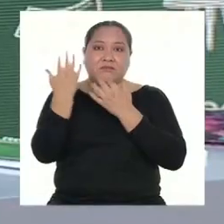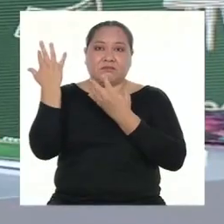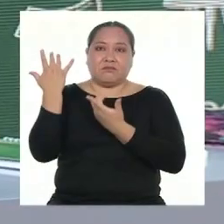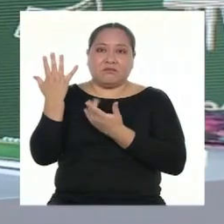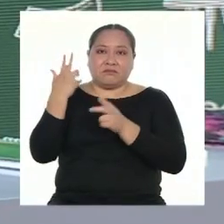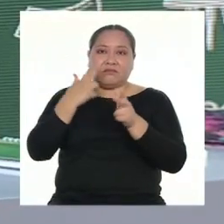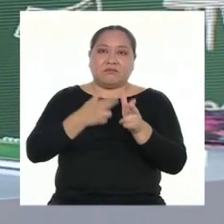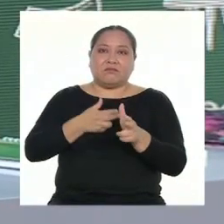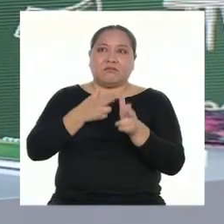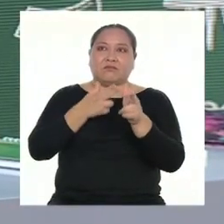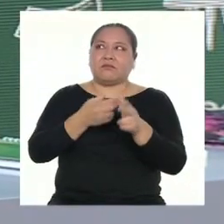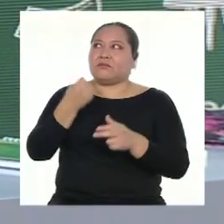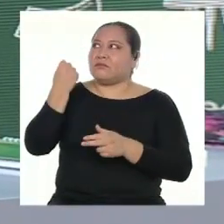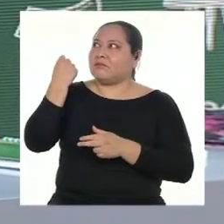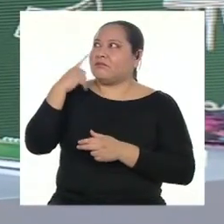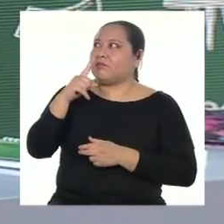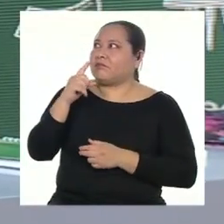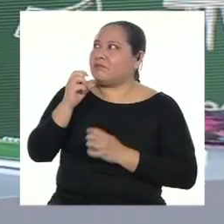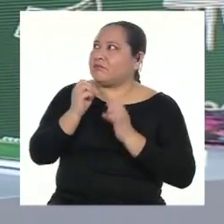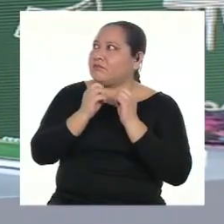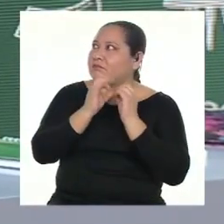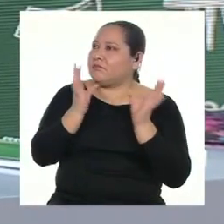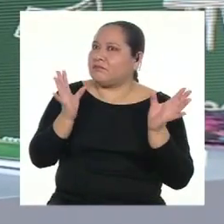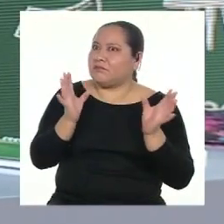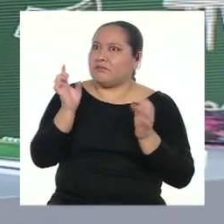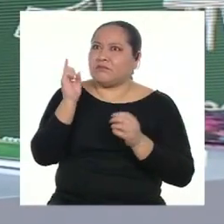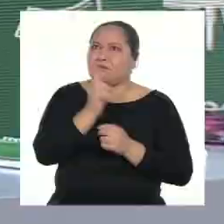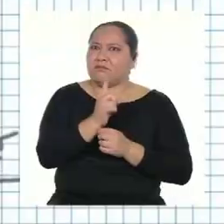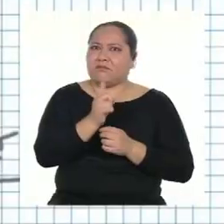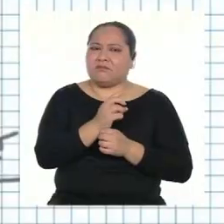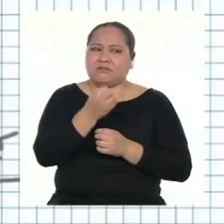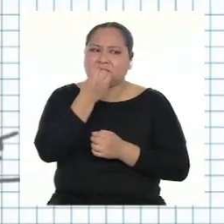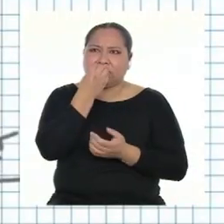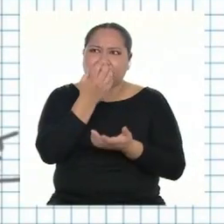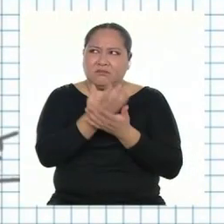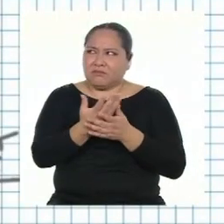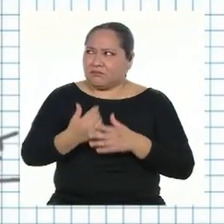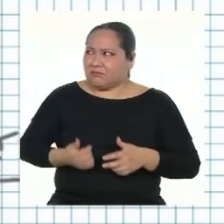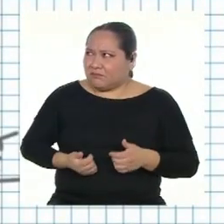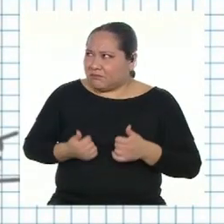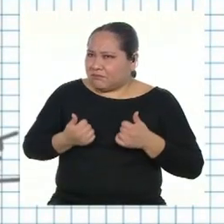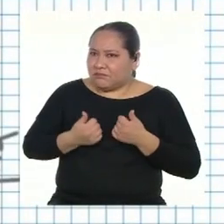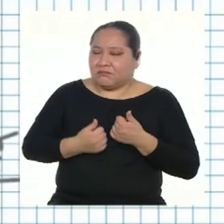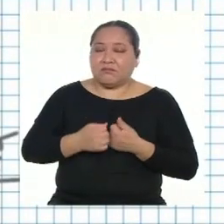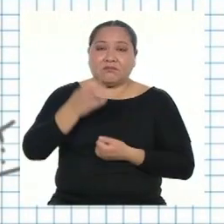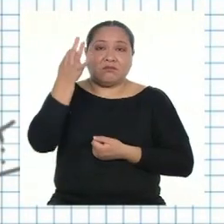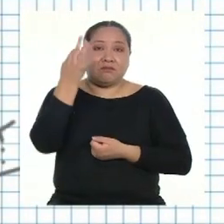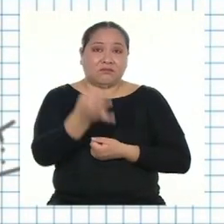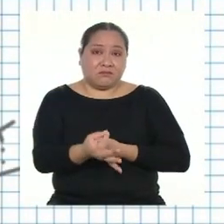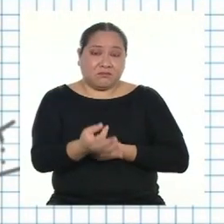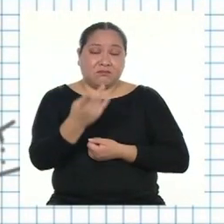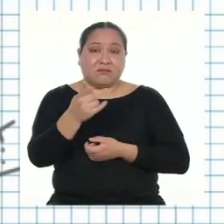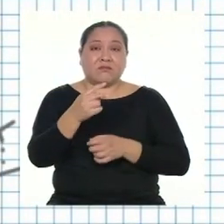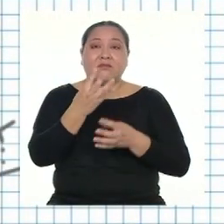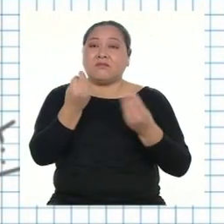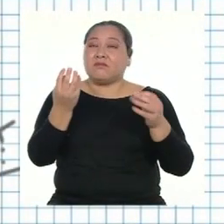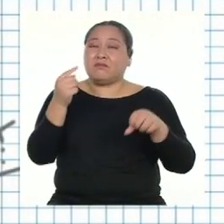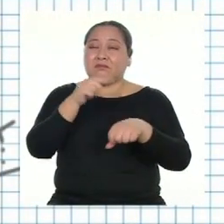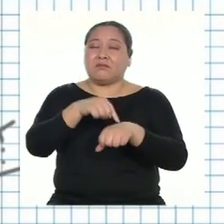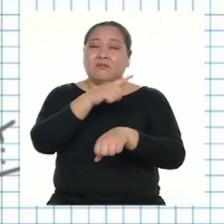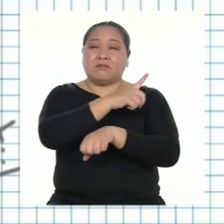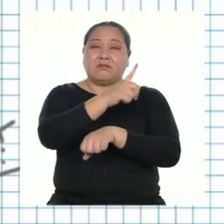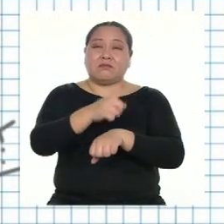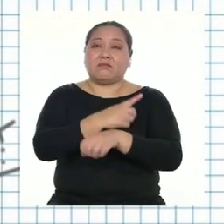tráfico. ¿11 días y medio? Eso no es calidad de vida. Lo cierto es que la cantidad de horas que